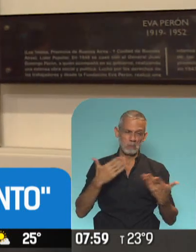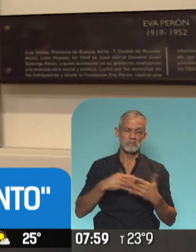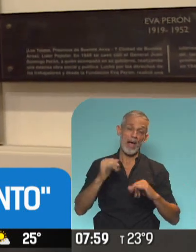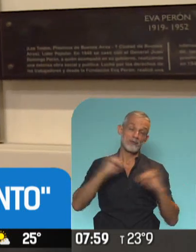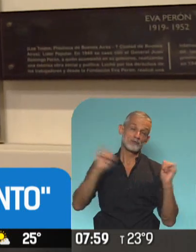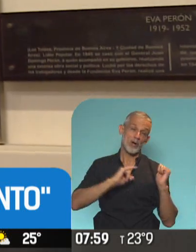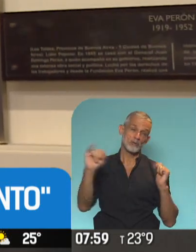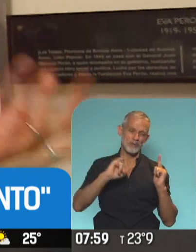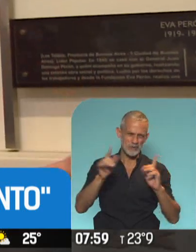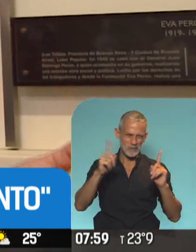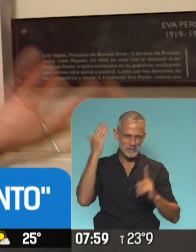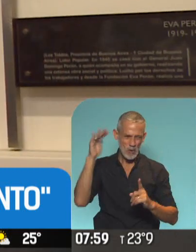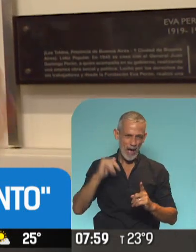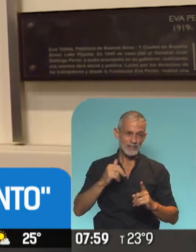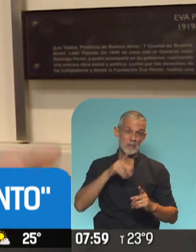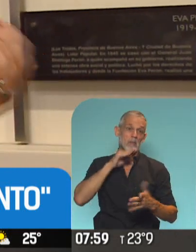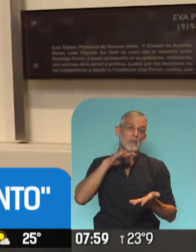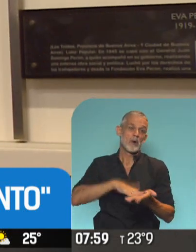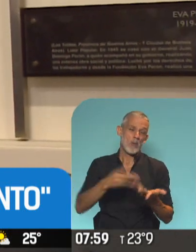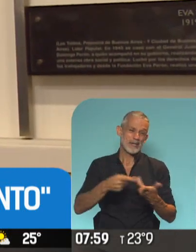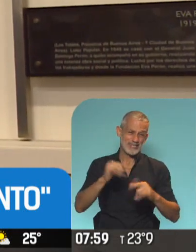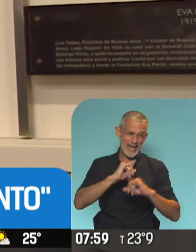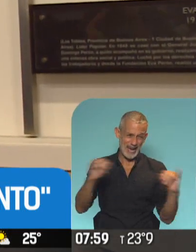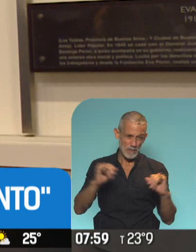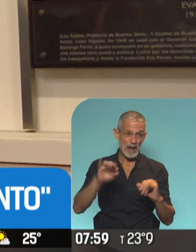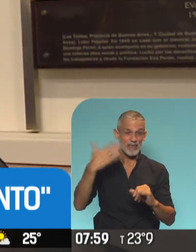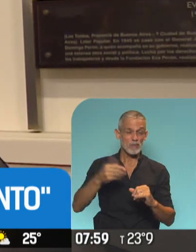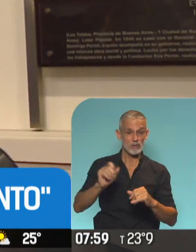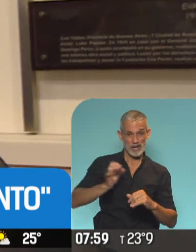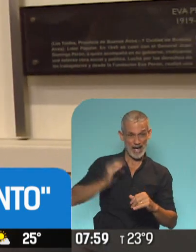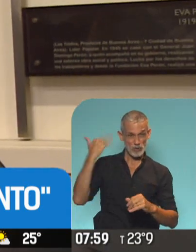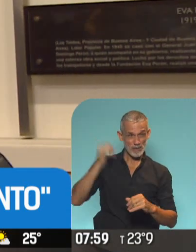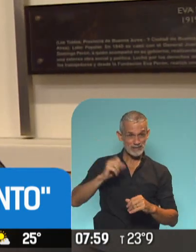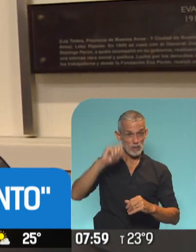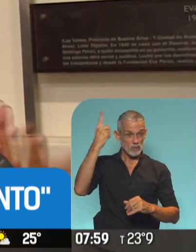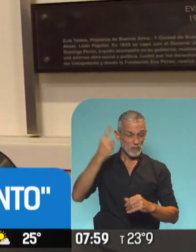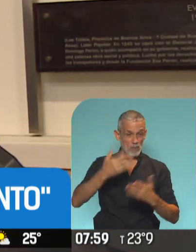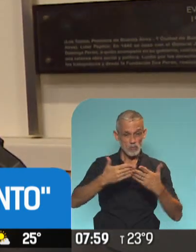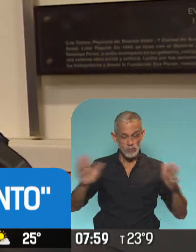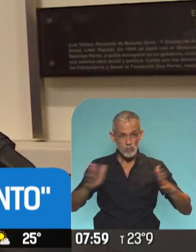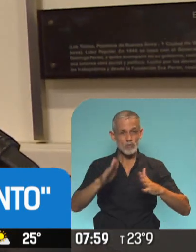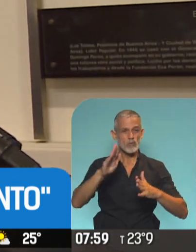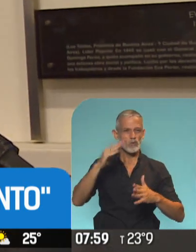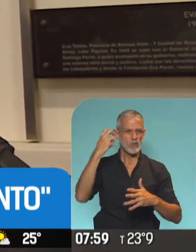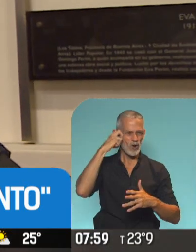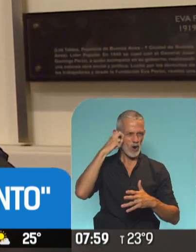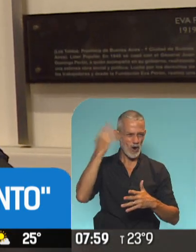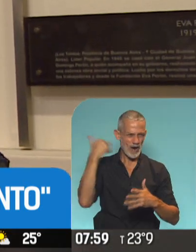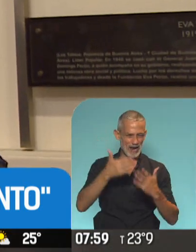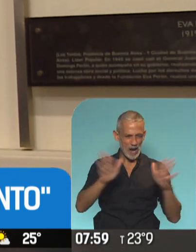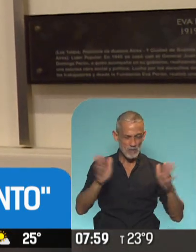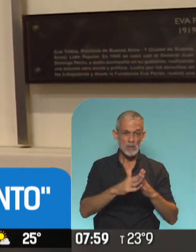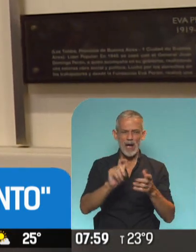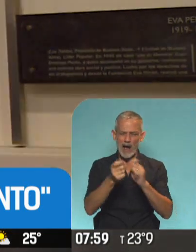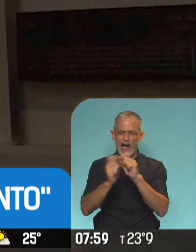anuncios que él hizo en su promesa de campaña, que luego en su primera asamblea legislativa también propuso todas las reformas y dijo qué es lo que se